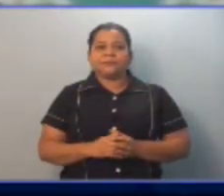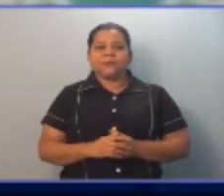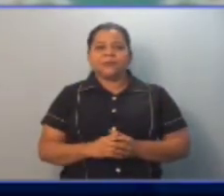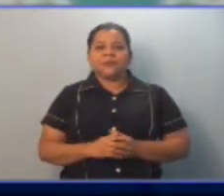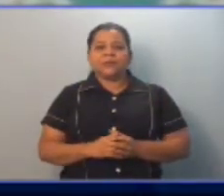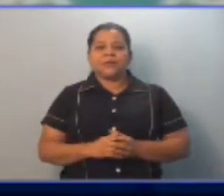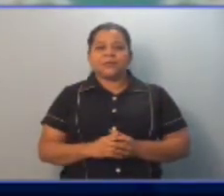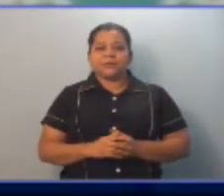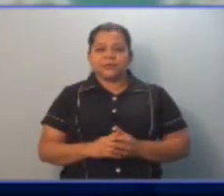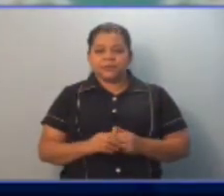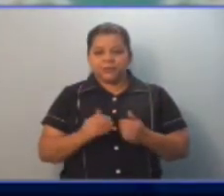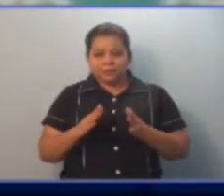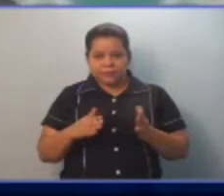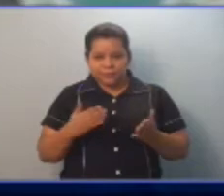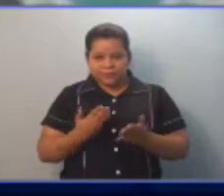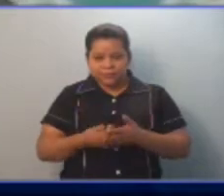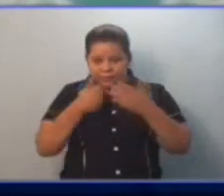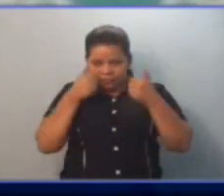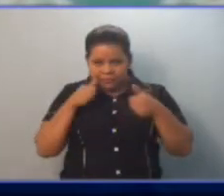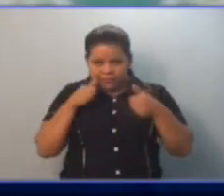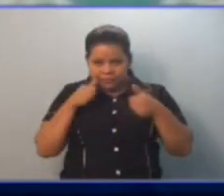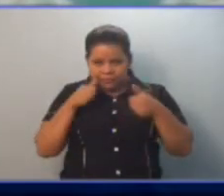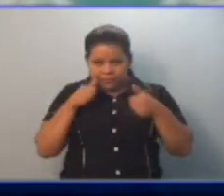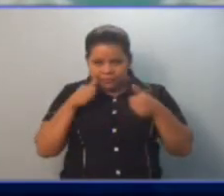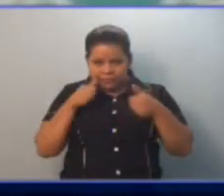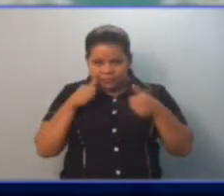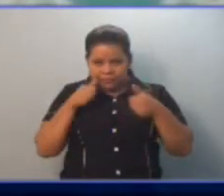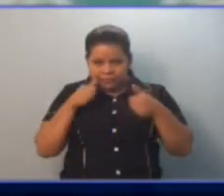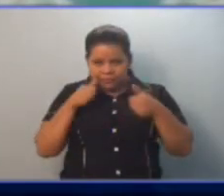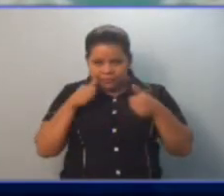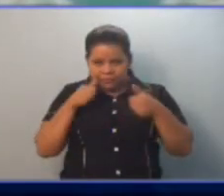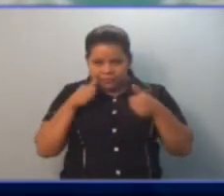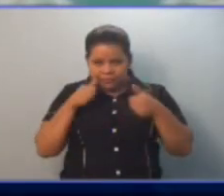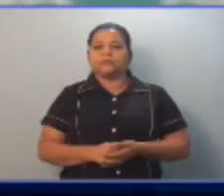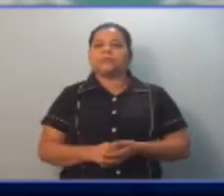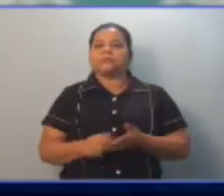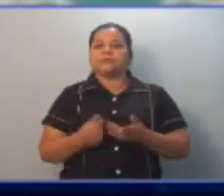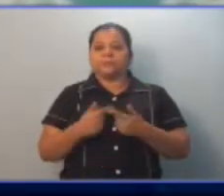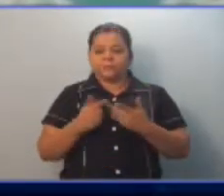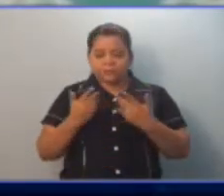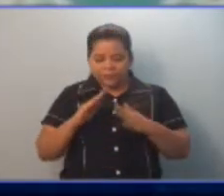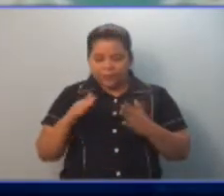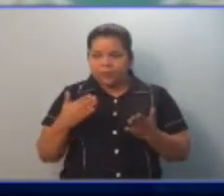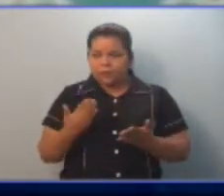pasado por un sistema de, por ese proceso de división celular que supuestamente